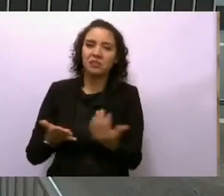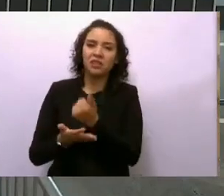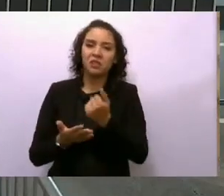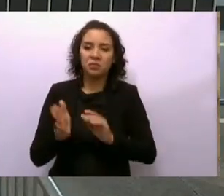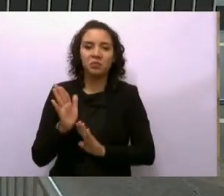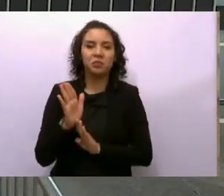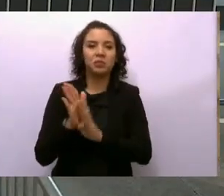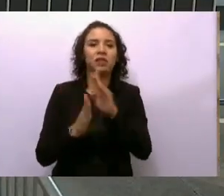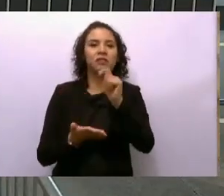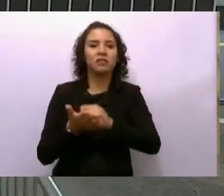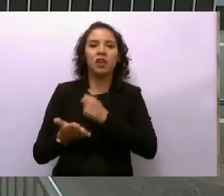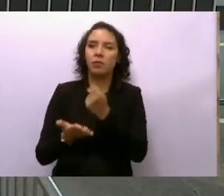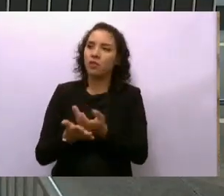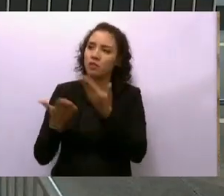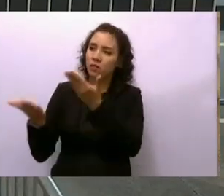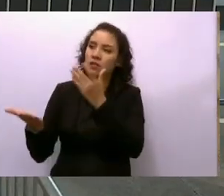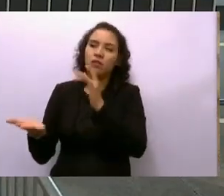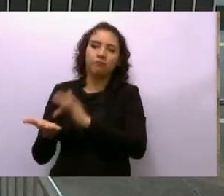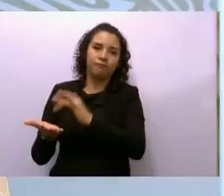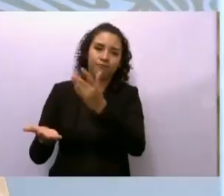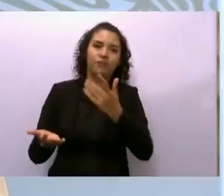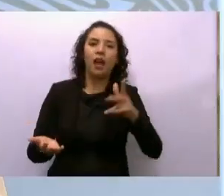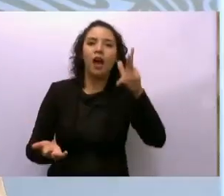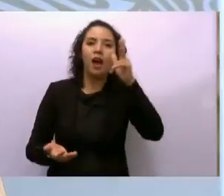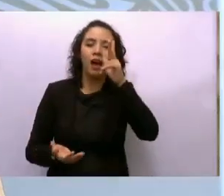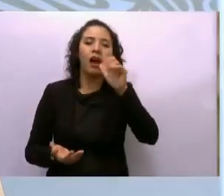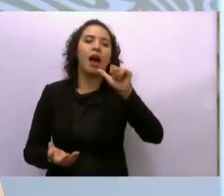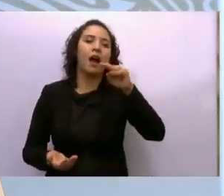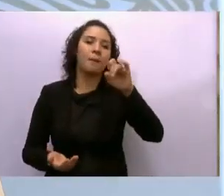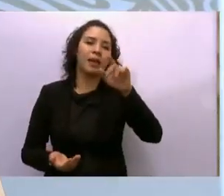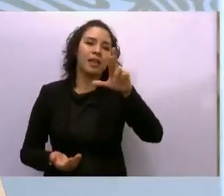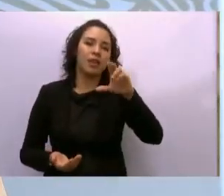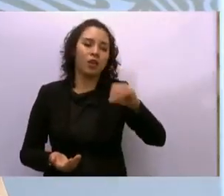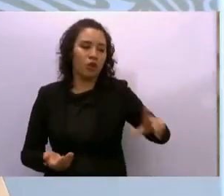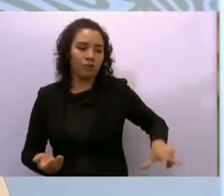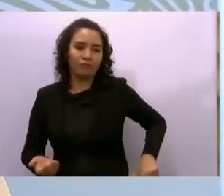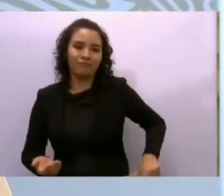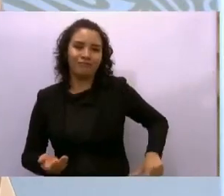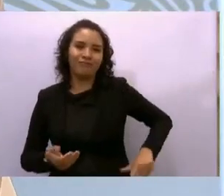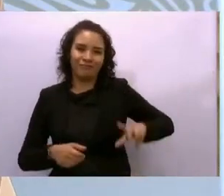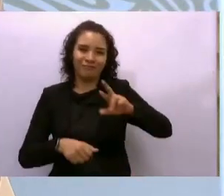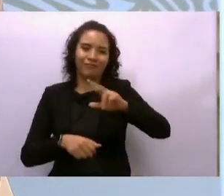que el doctor Américo Villarreal va a